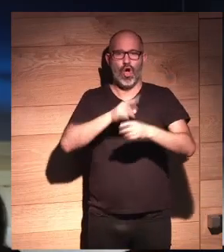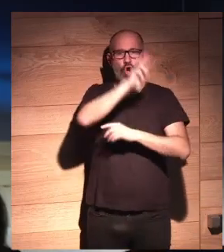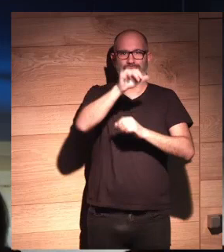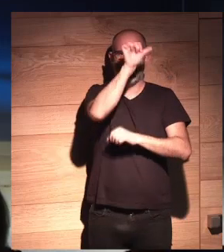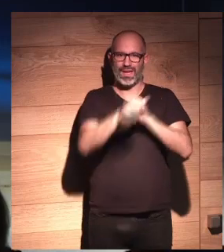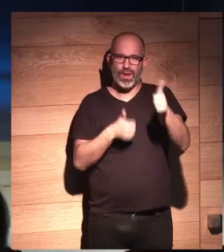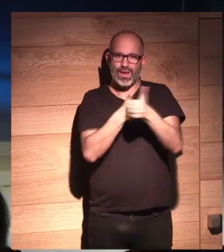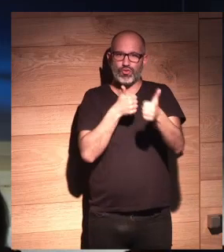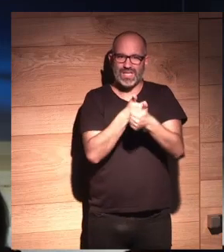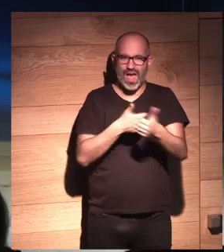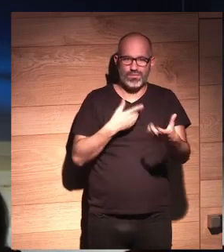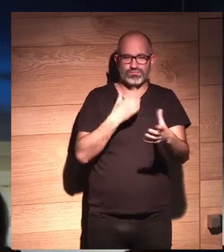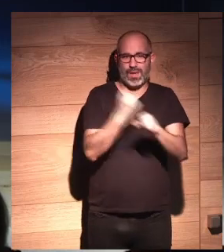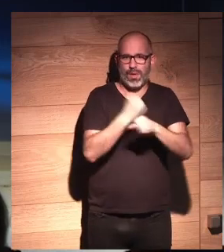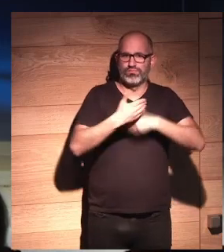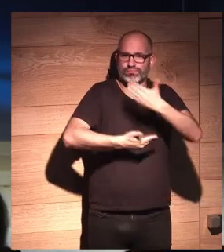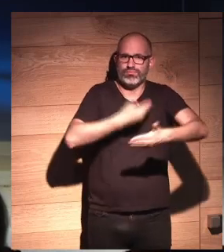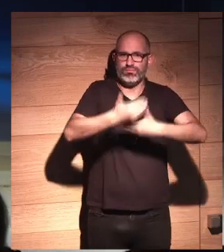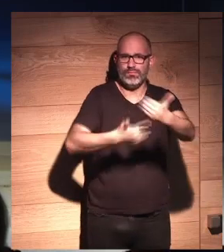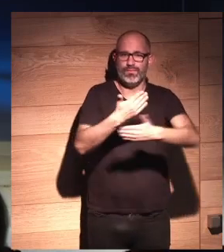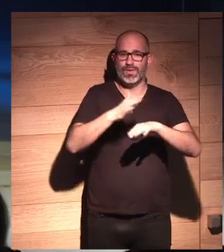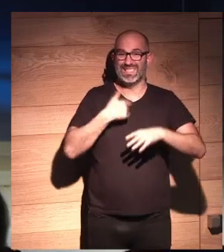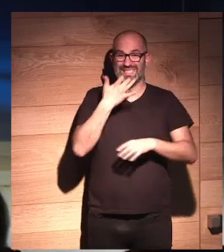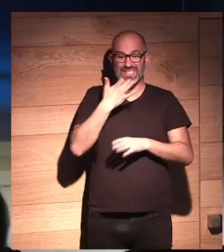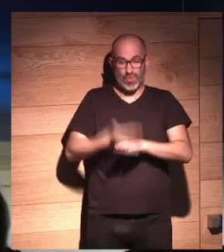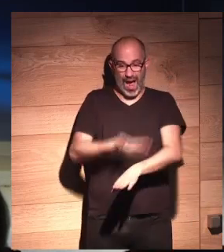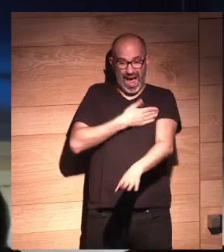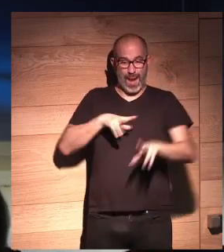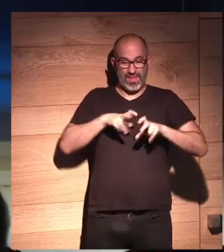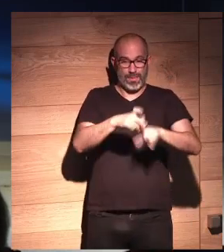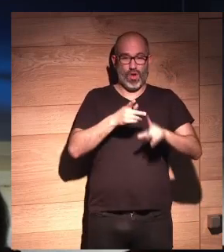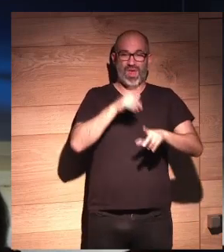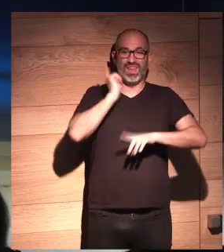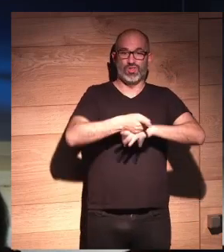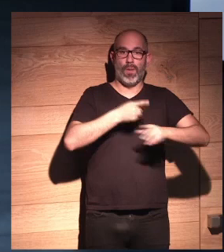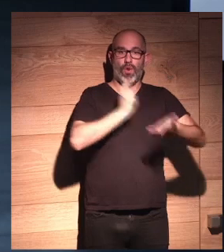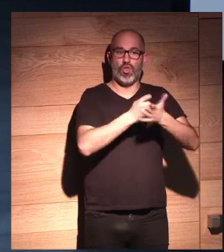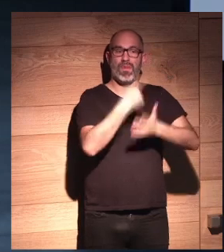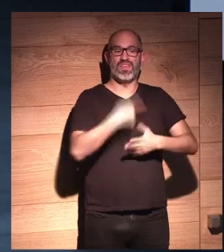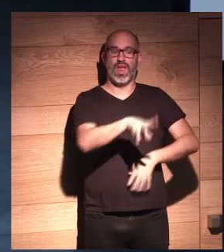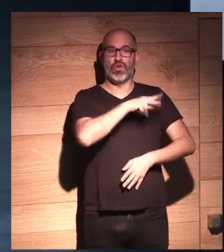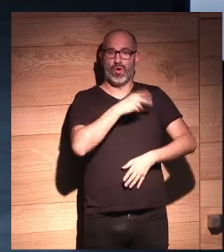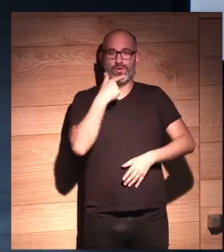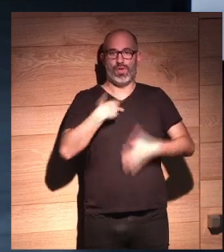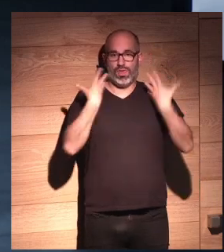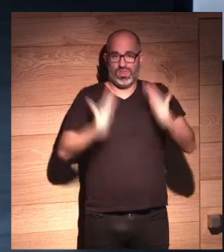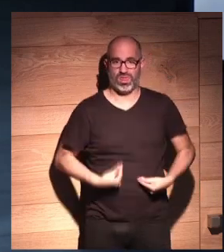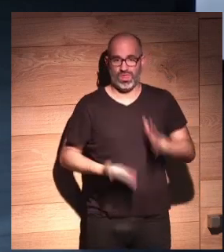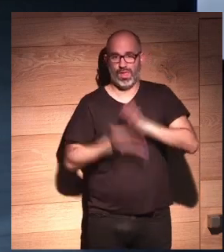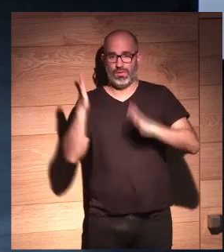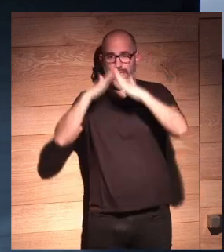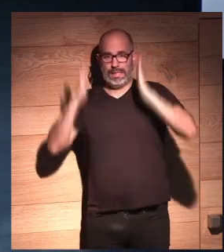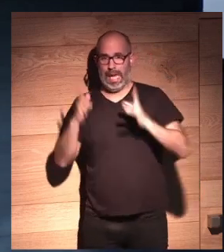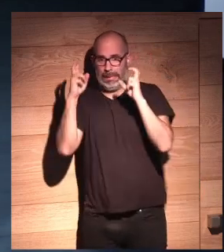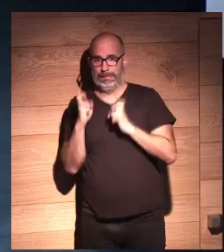final todo vale para algo. Entonces, si yo, la primera de cambio que el director de producción me dice, oye, mira, no me interesa para nada, me hubiera ido a mi casa y no